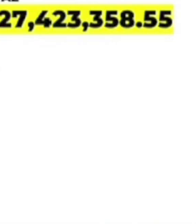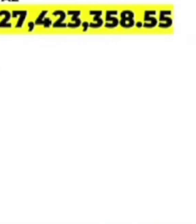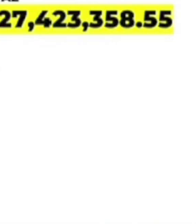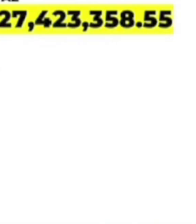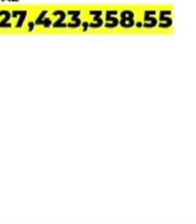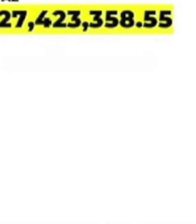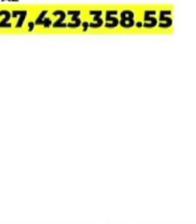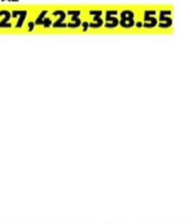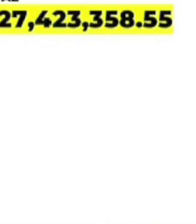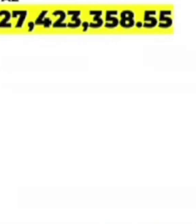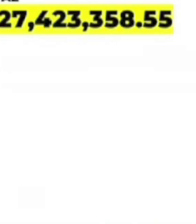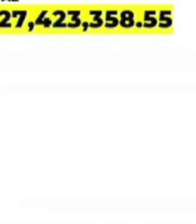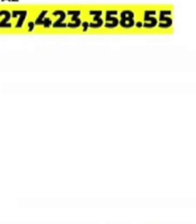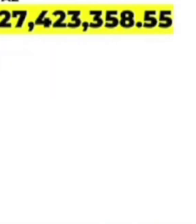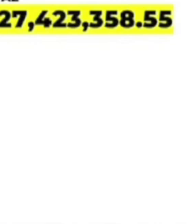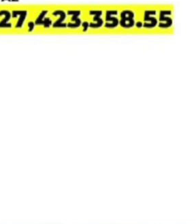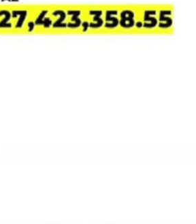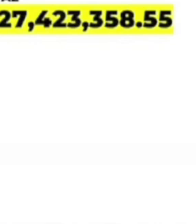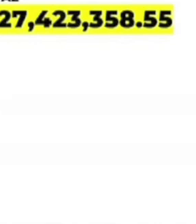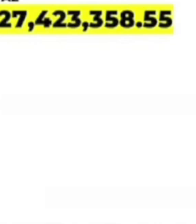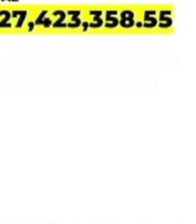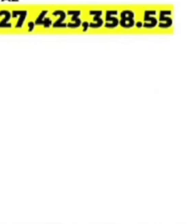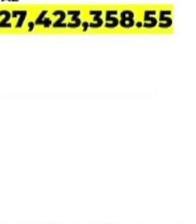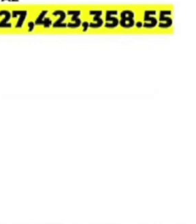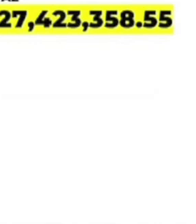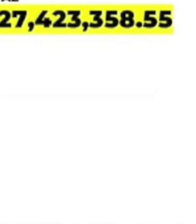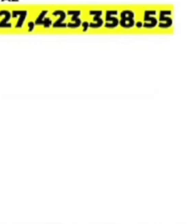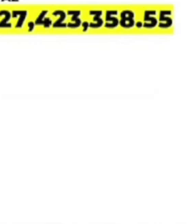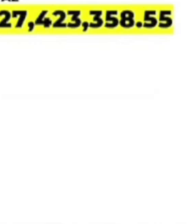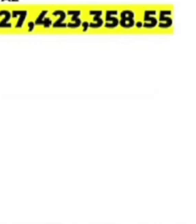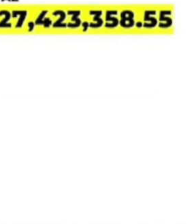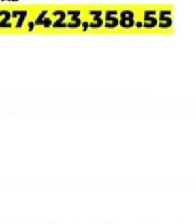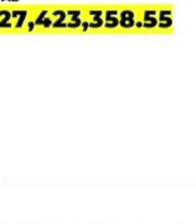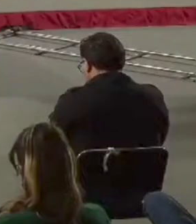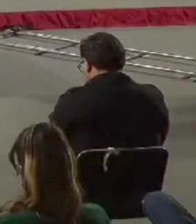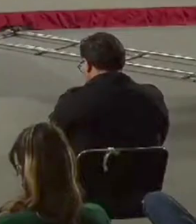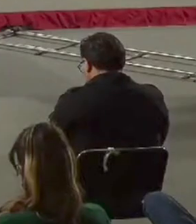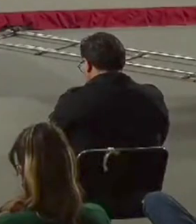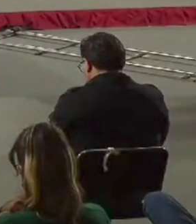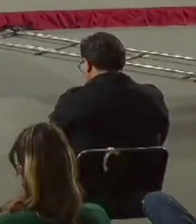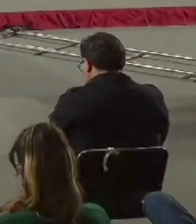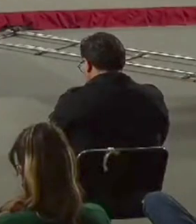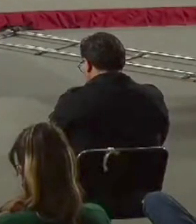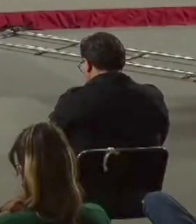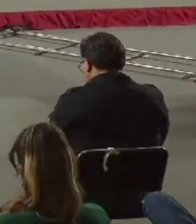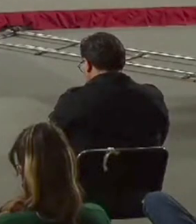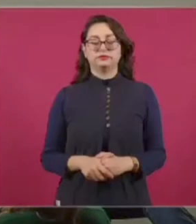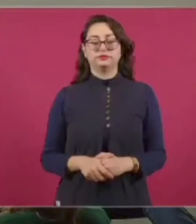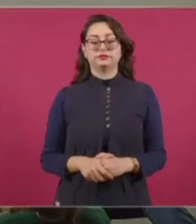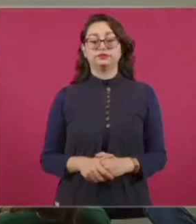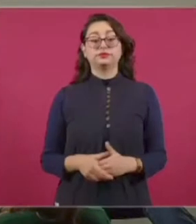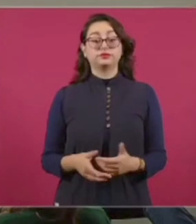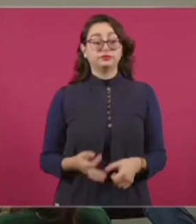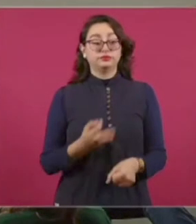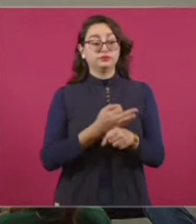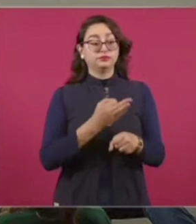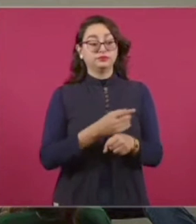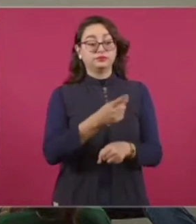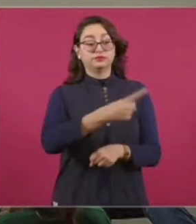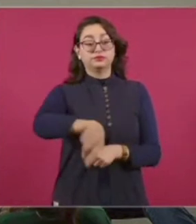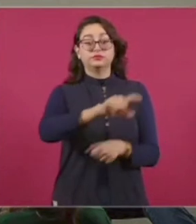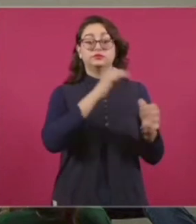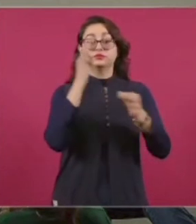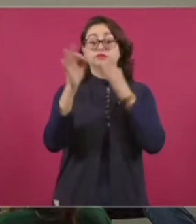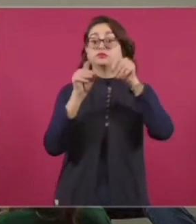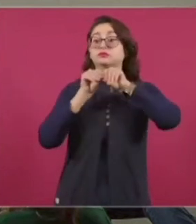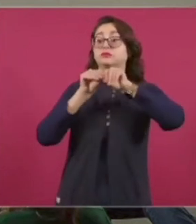antes. En redes sociales y diversos medios de comunicación se ha desatado el rumor y la desinformación sobre un supuesto recorte de becas